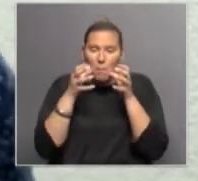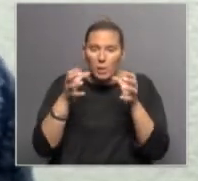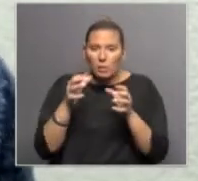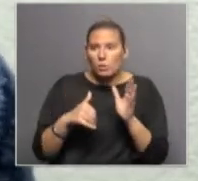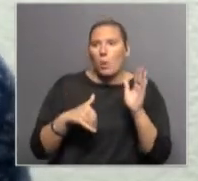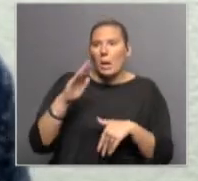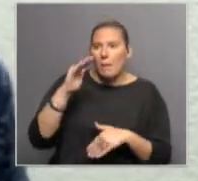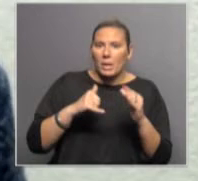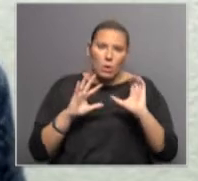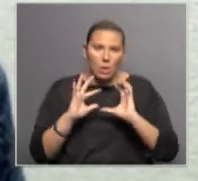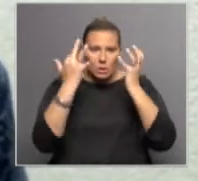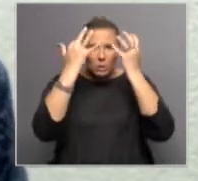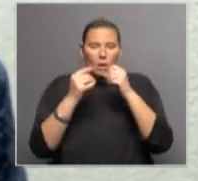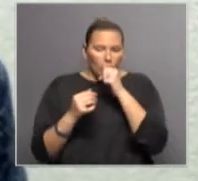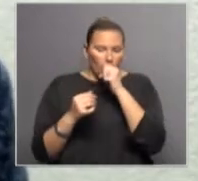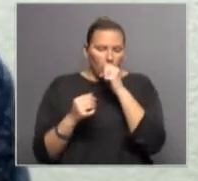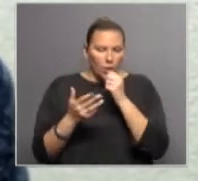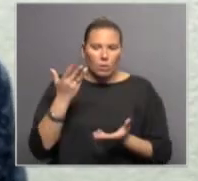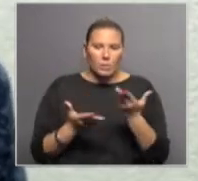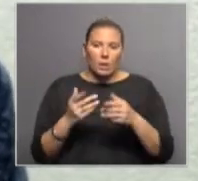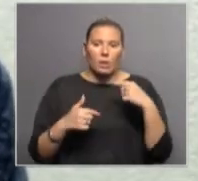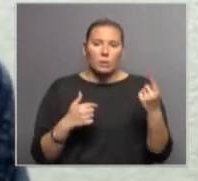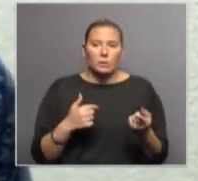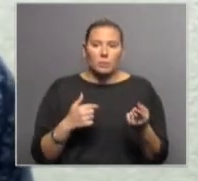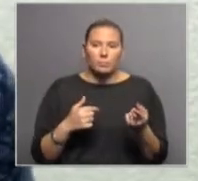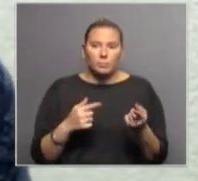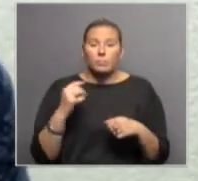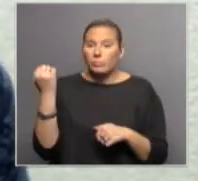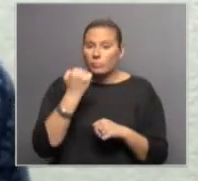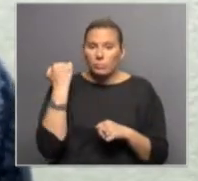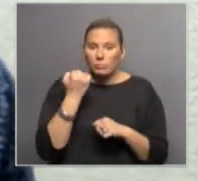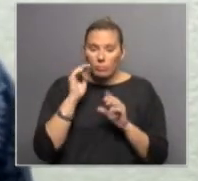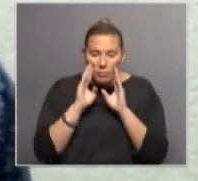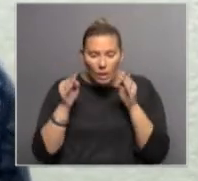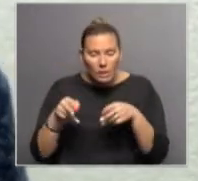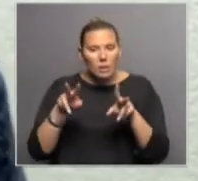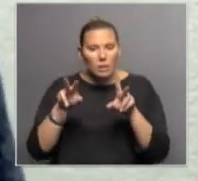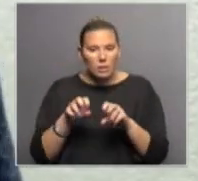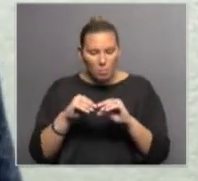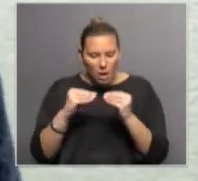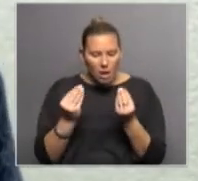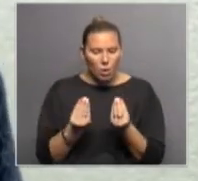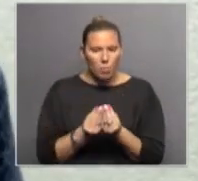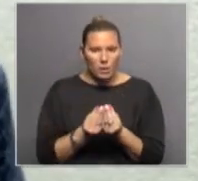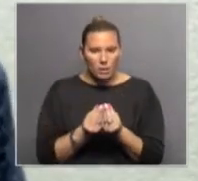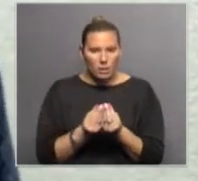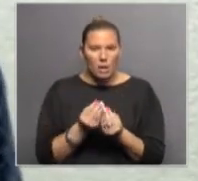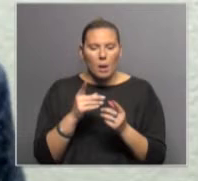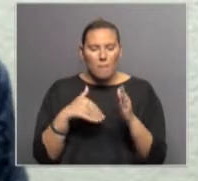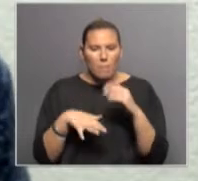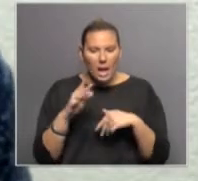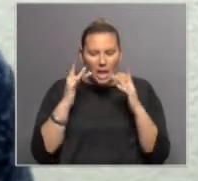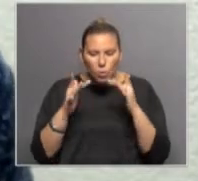más agresiva que otra. Y, bueno, justamente la importancia de abordar este tema de forma interdisciplinaria, poniendo énfasis